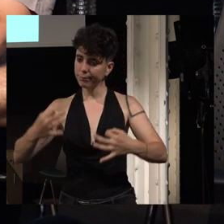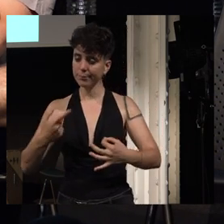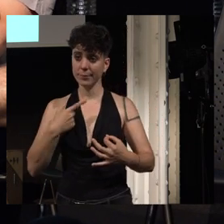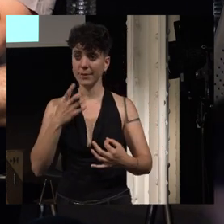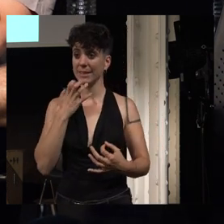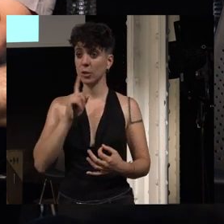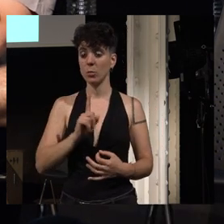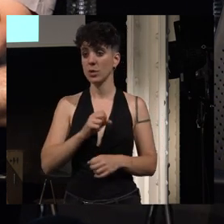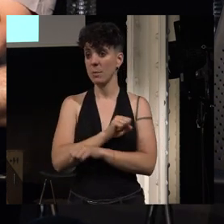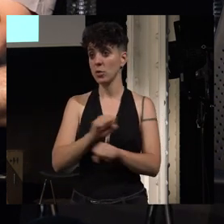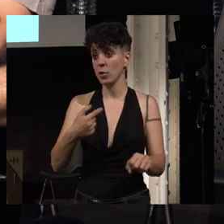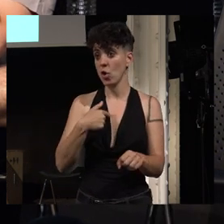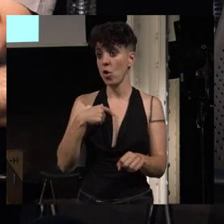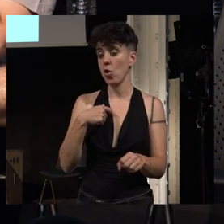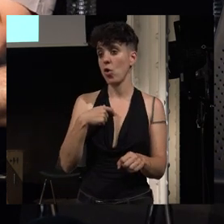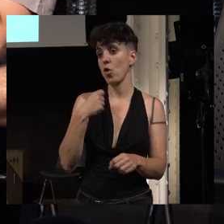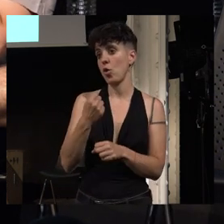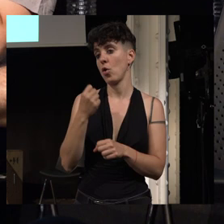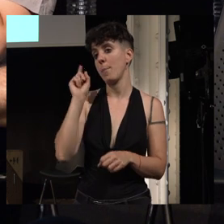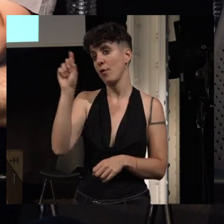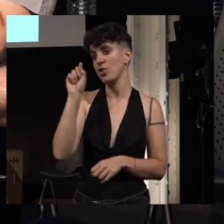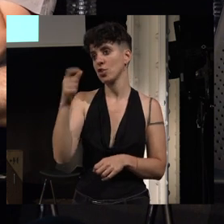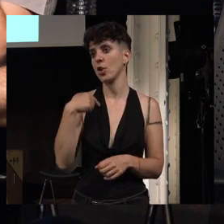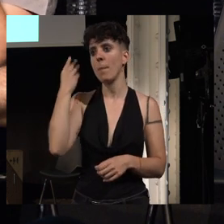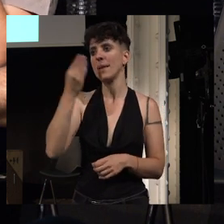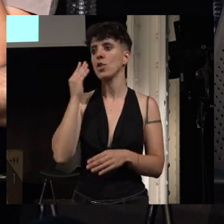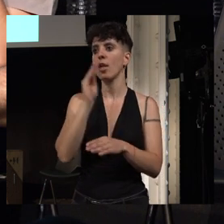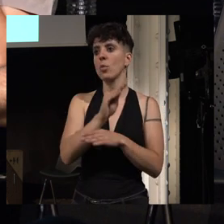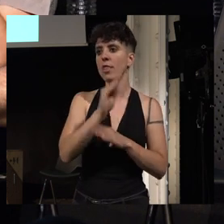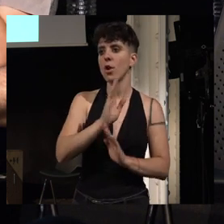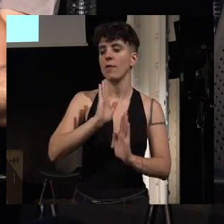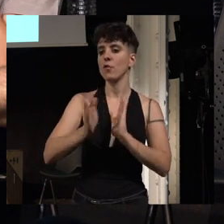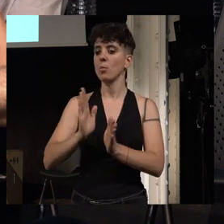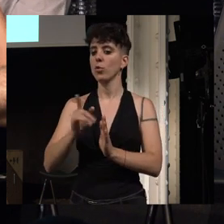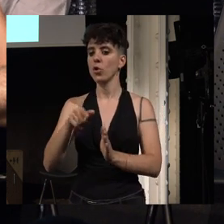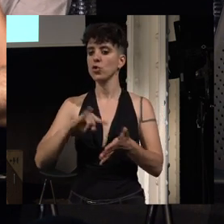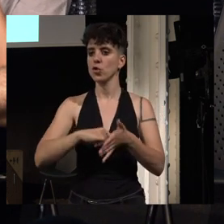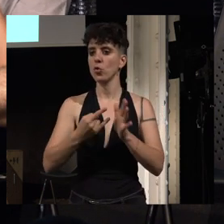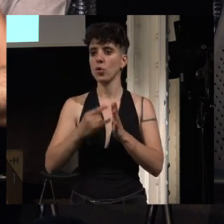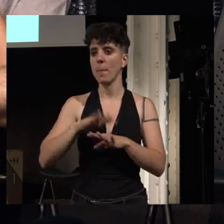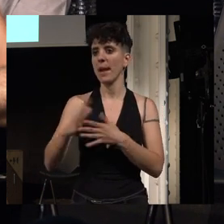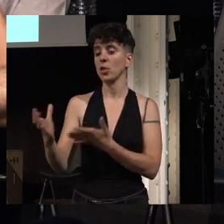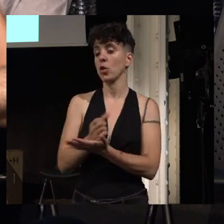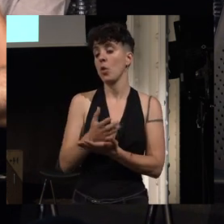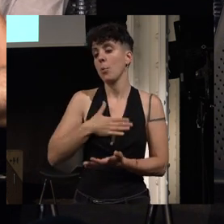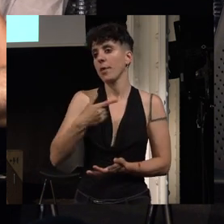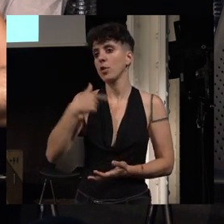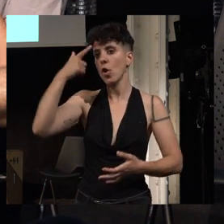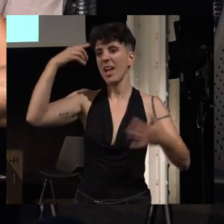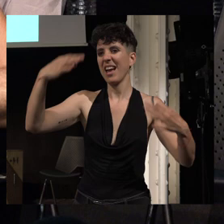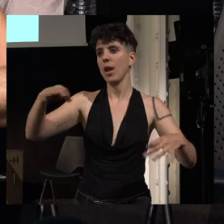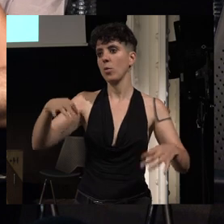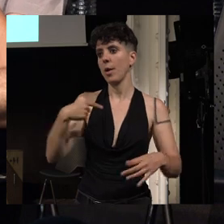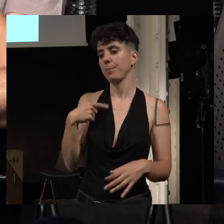Como yo soy profesora, pues siempre pienso que con la educación y con la formación es como se soluciona todo. No sé si soy ingenua, Eres